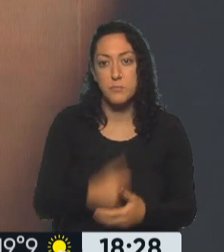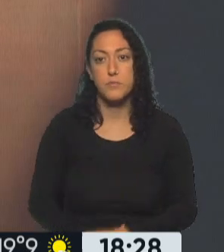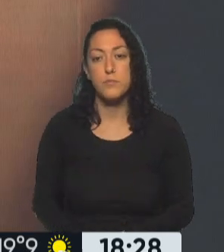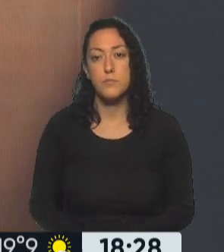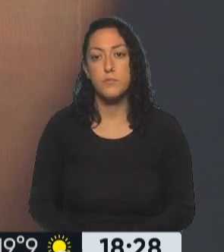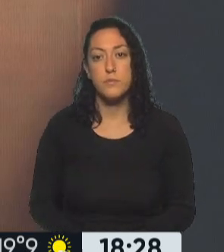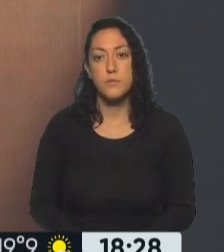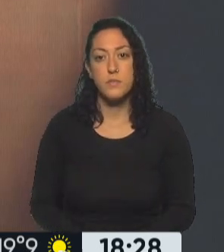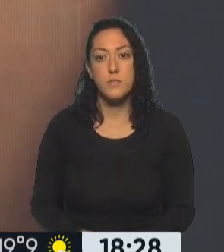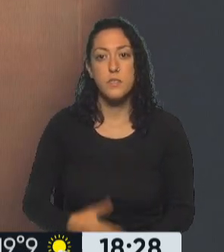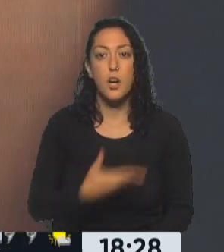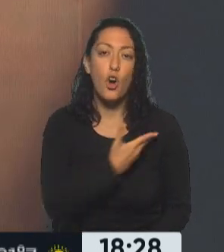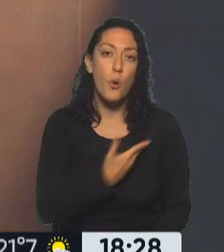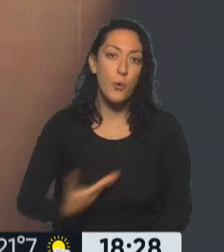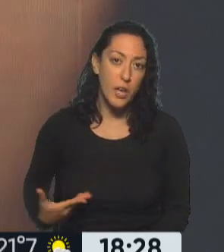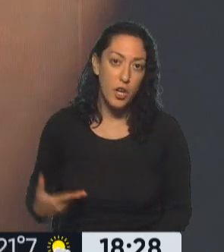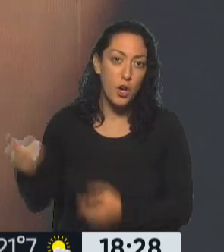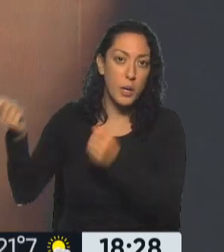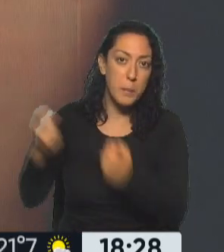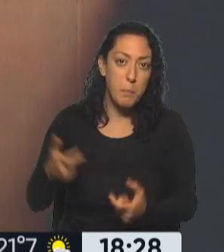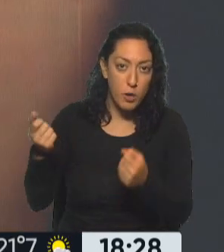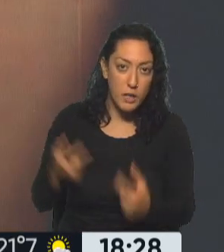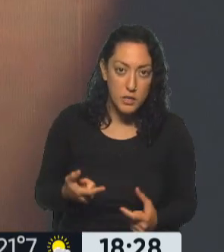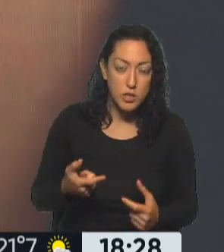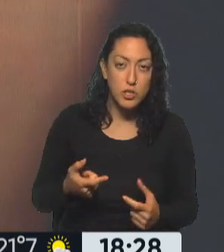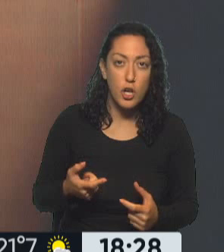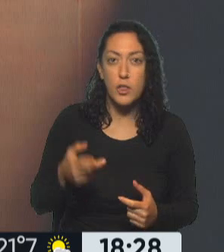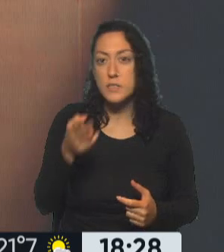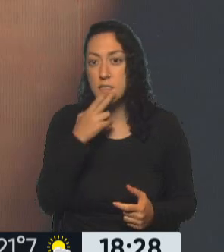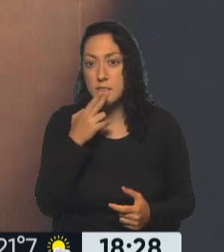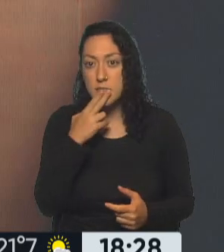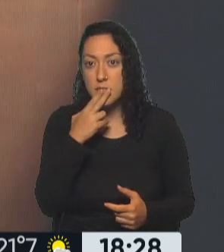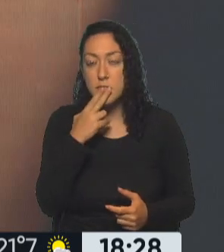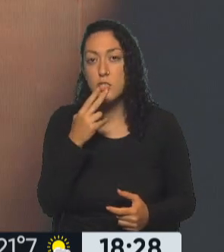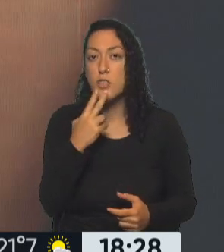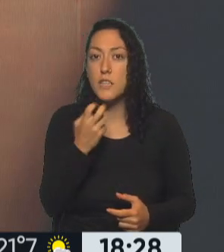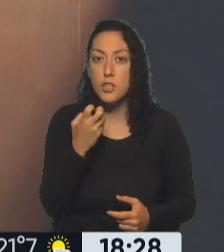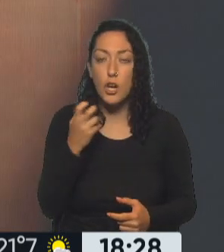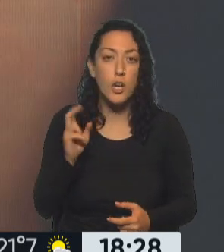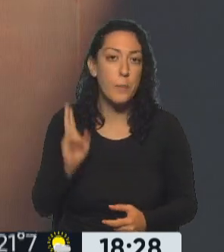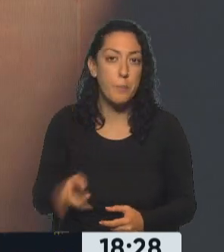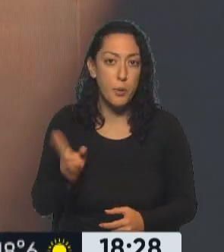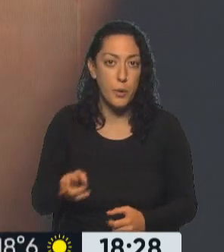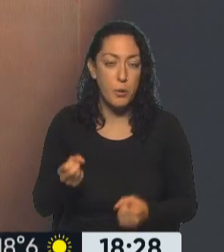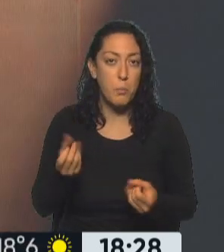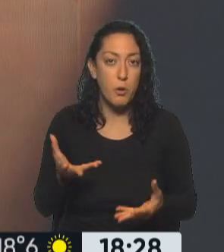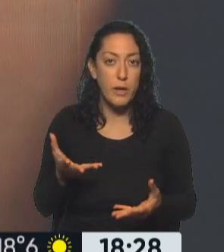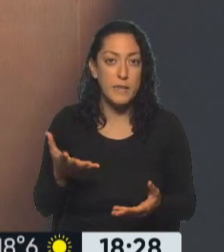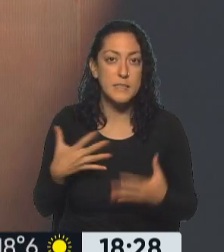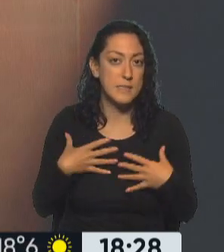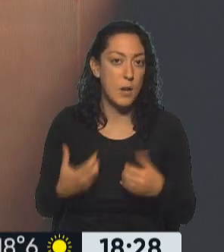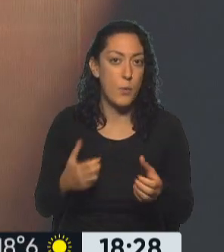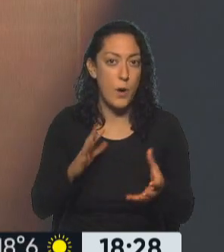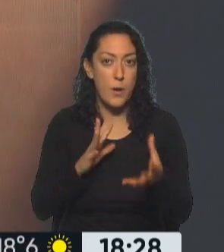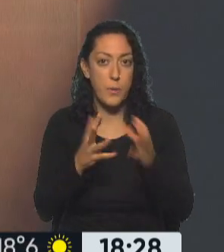El gobierno prohibió la importación y la venta de cigarrillos electrónicos por el daño que puede provocar o que provoca esto